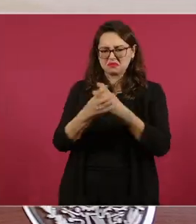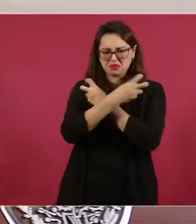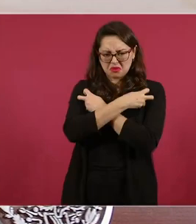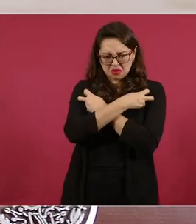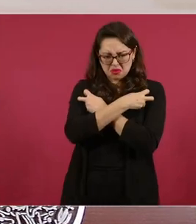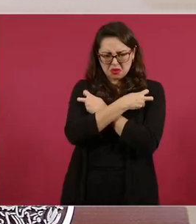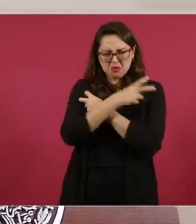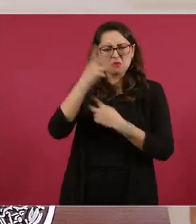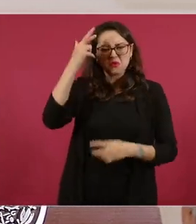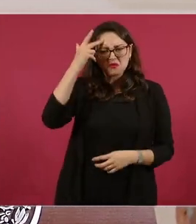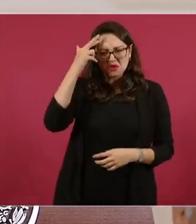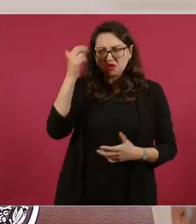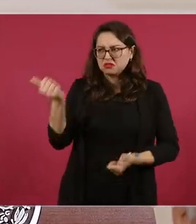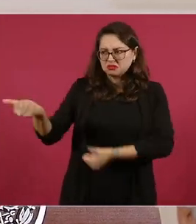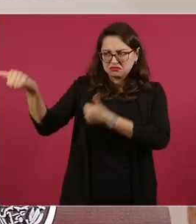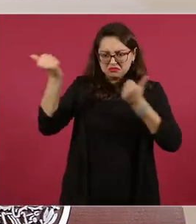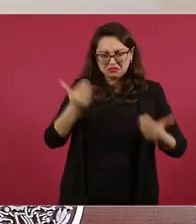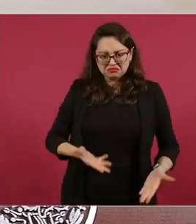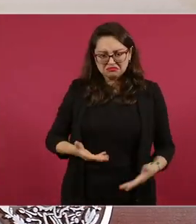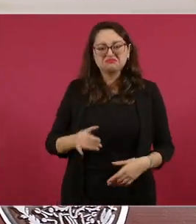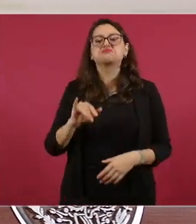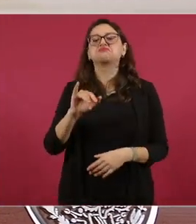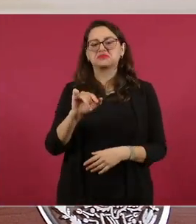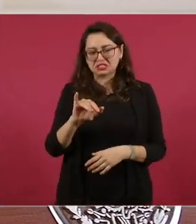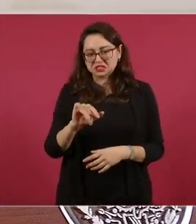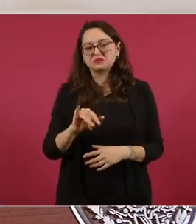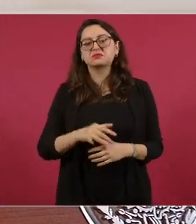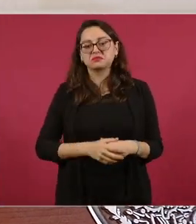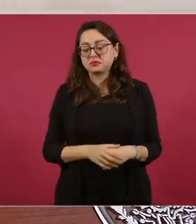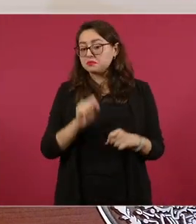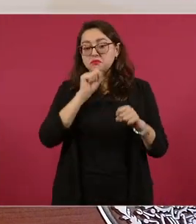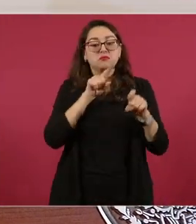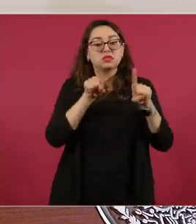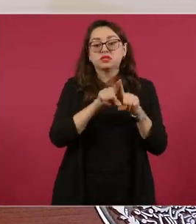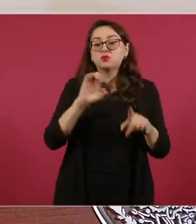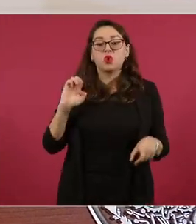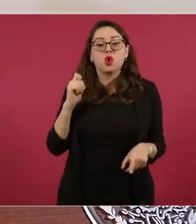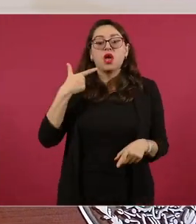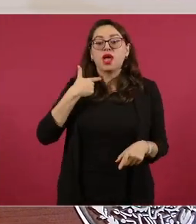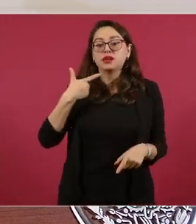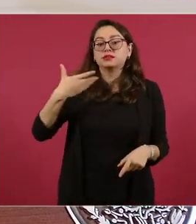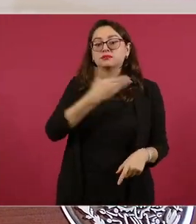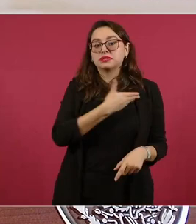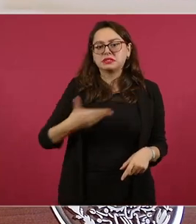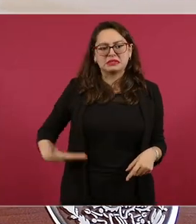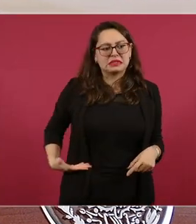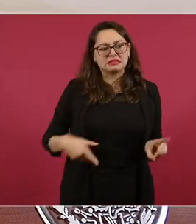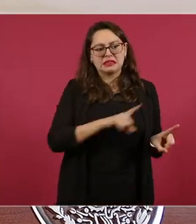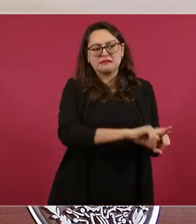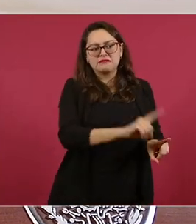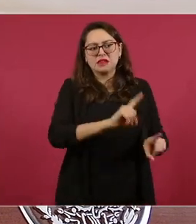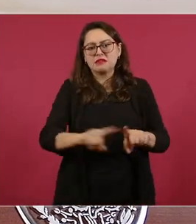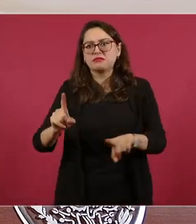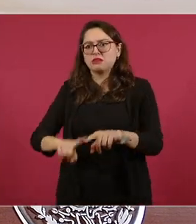regresen. Sí, y de todos los que murieron en el extranjero. Uh-huh.